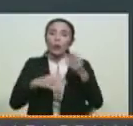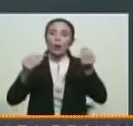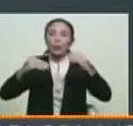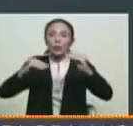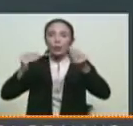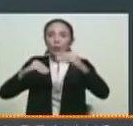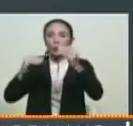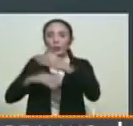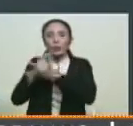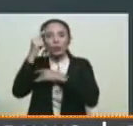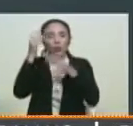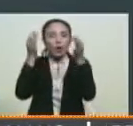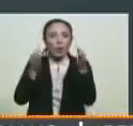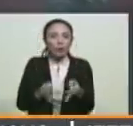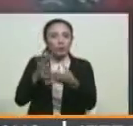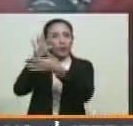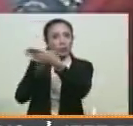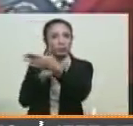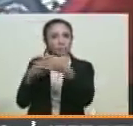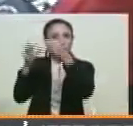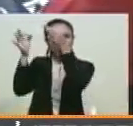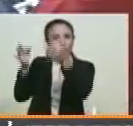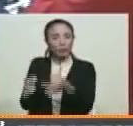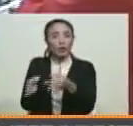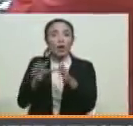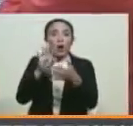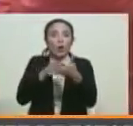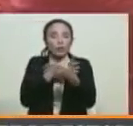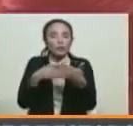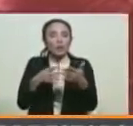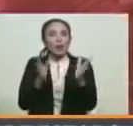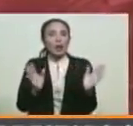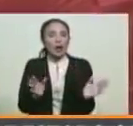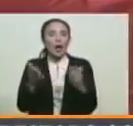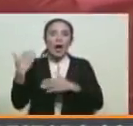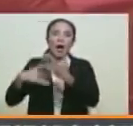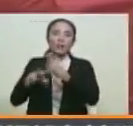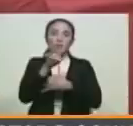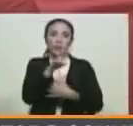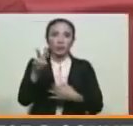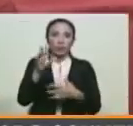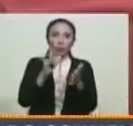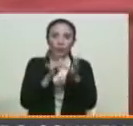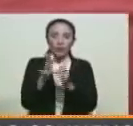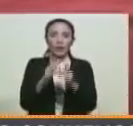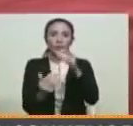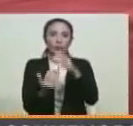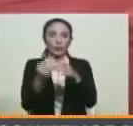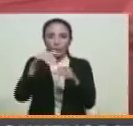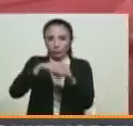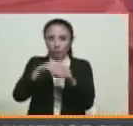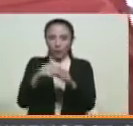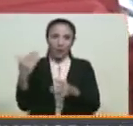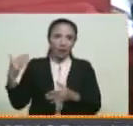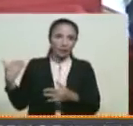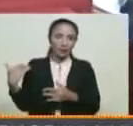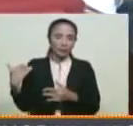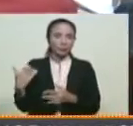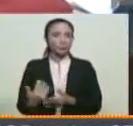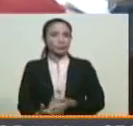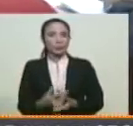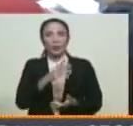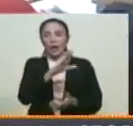consensuada. Consensuamos la fecha del 22 de abril con la oposición toda. Y una vez que la consensuamos